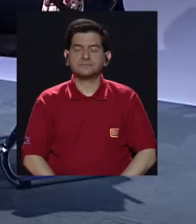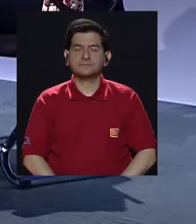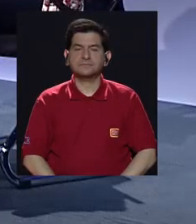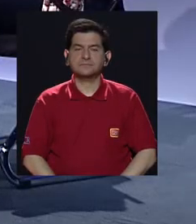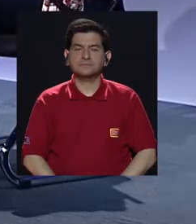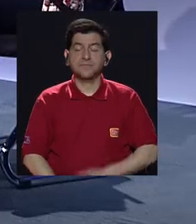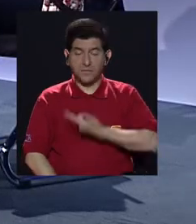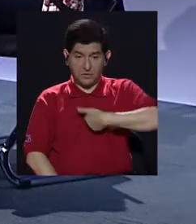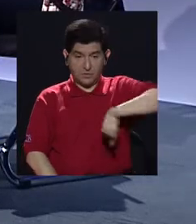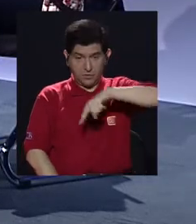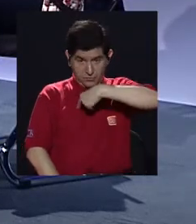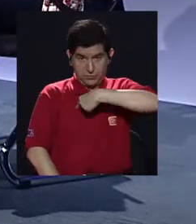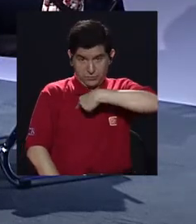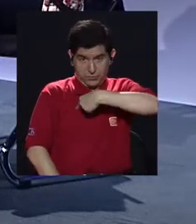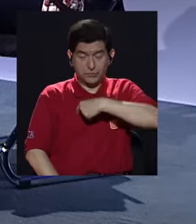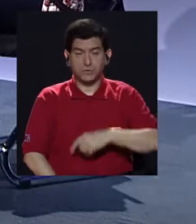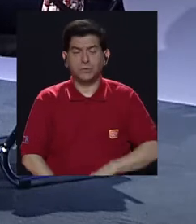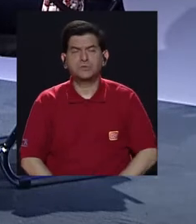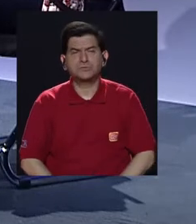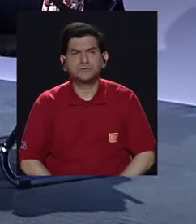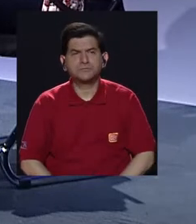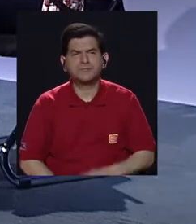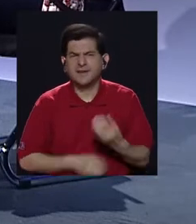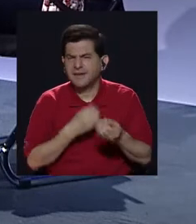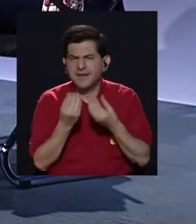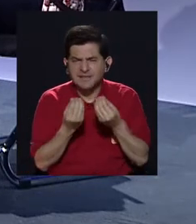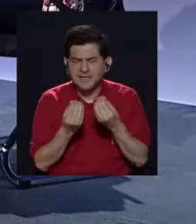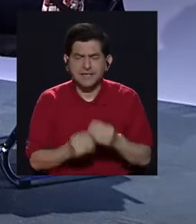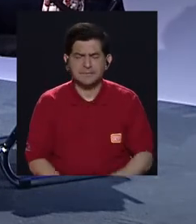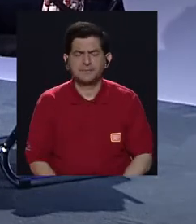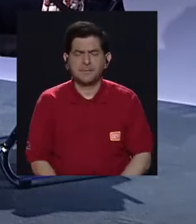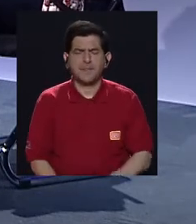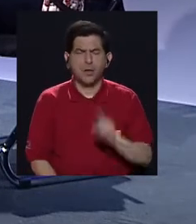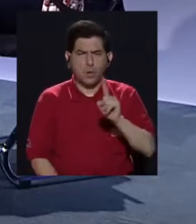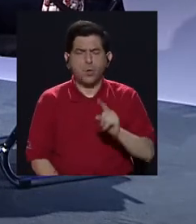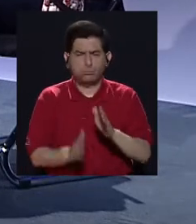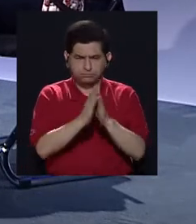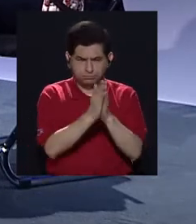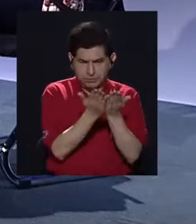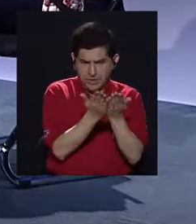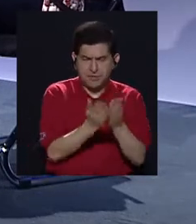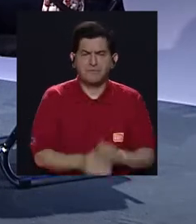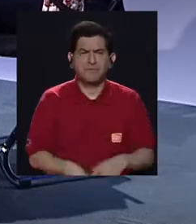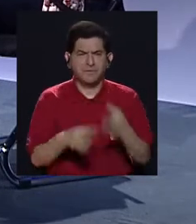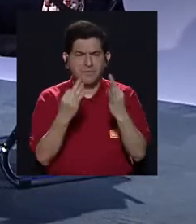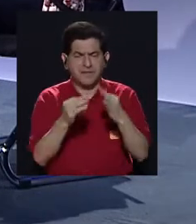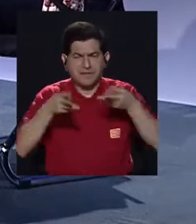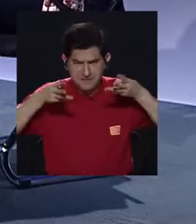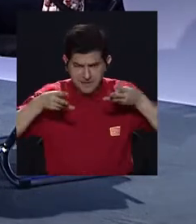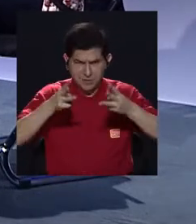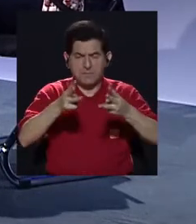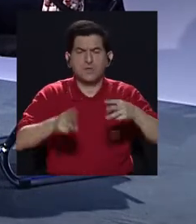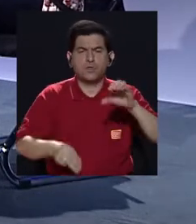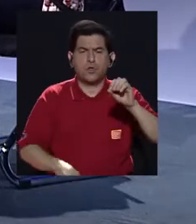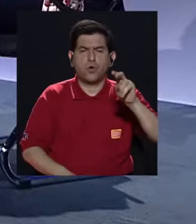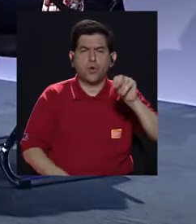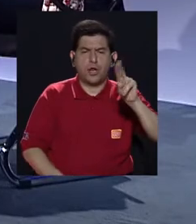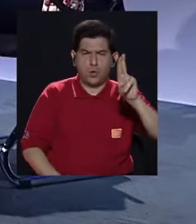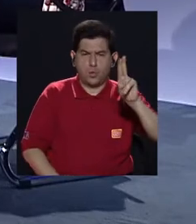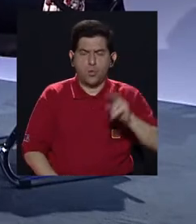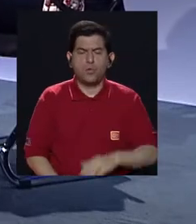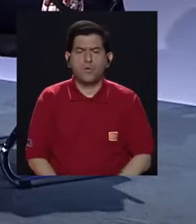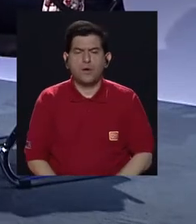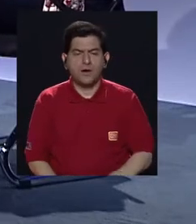bueno hemos hecho hice un manual de cómo hacer con la metodología de naciones